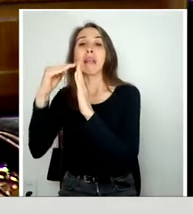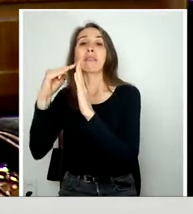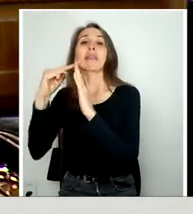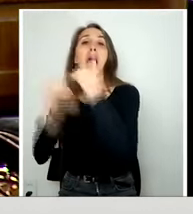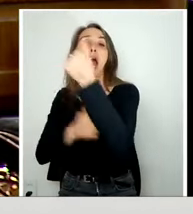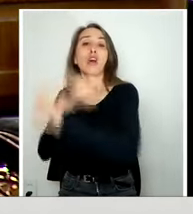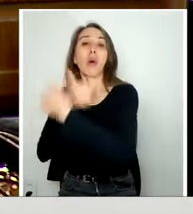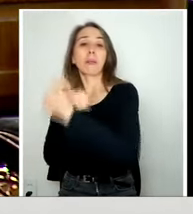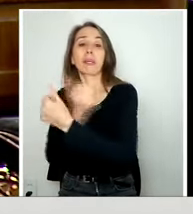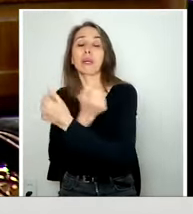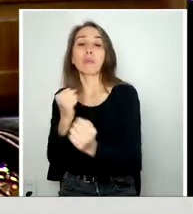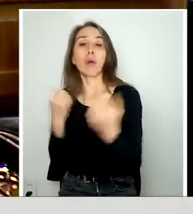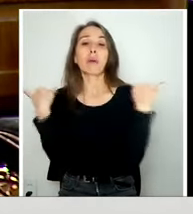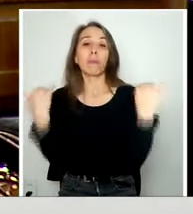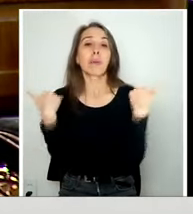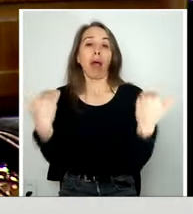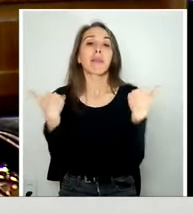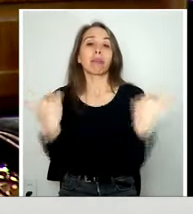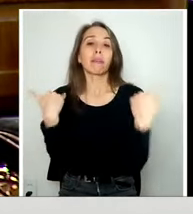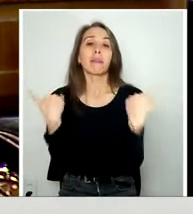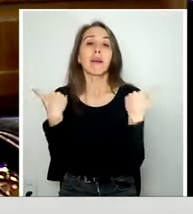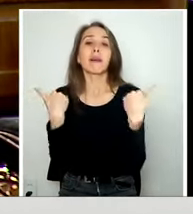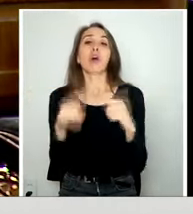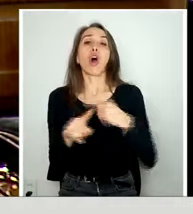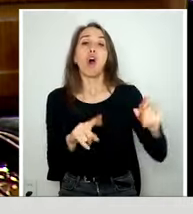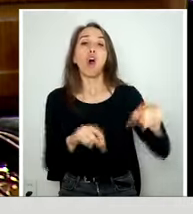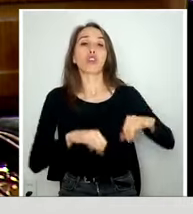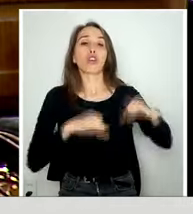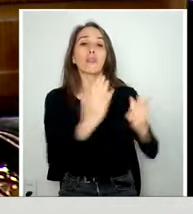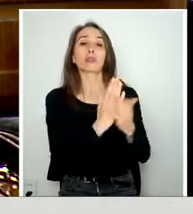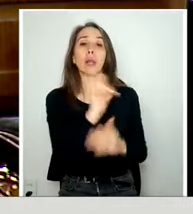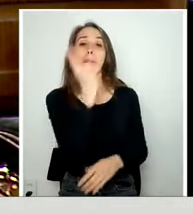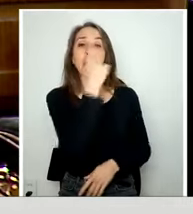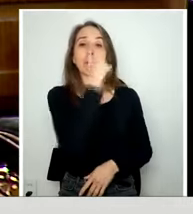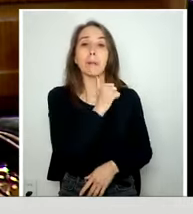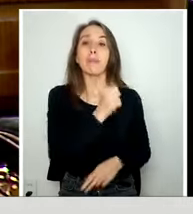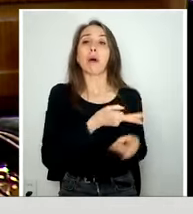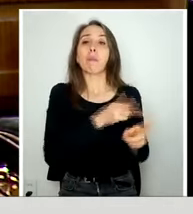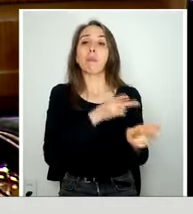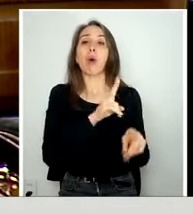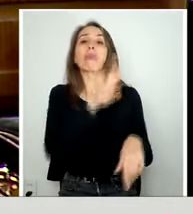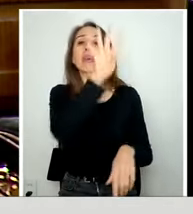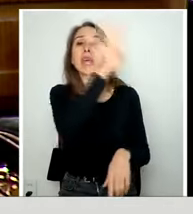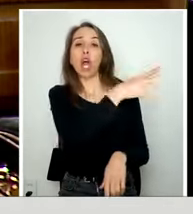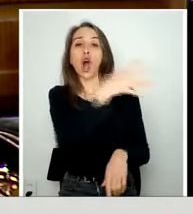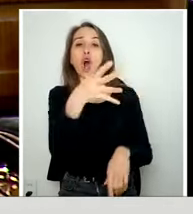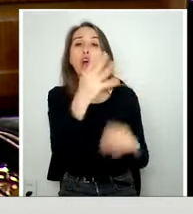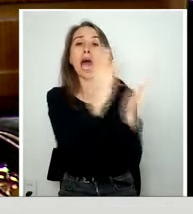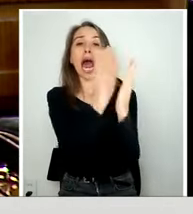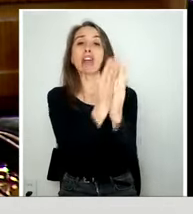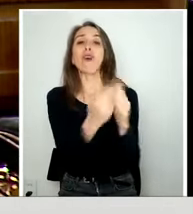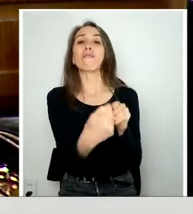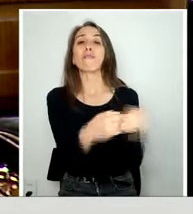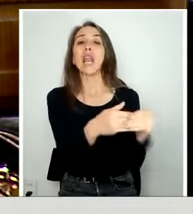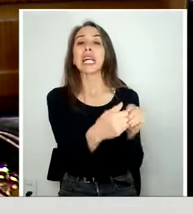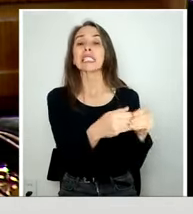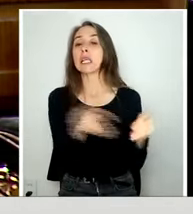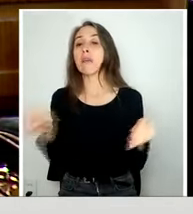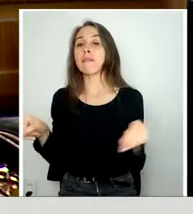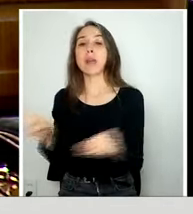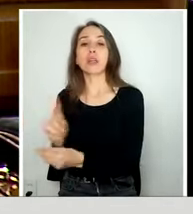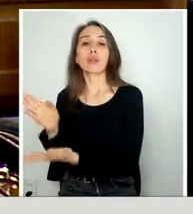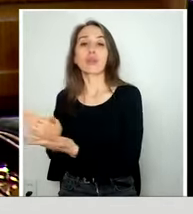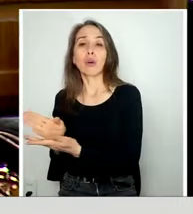al que pueden llegar jóvenes en un colegio privado con facilidades de horario eso es una cosa normal que se da a nivel